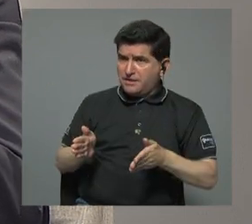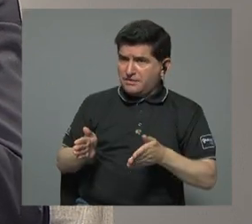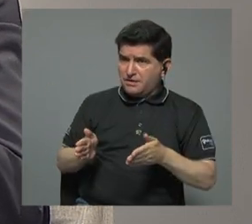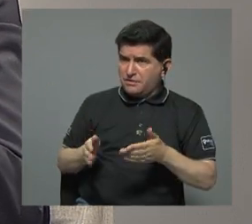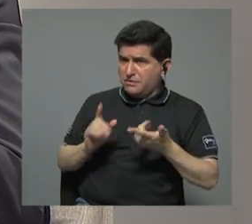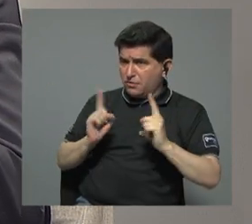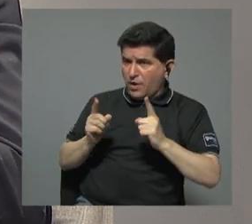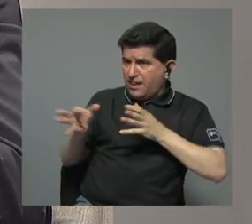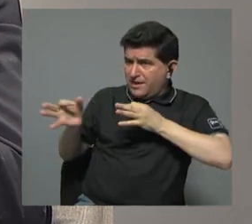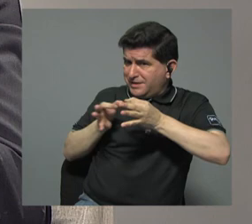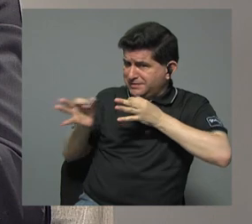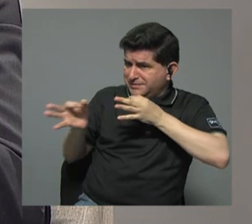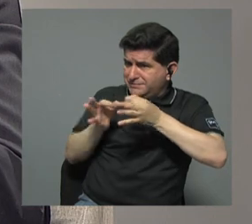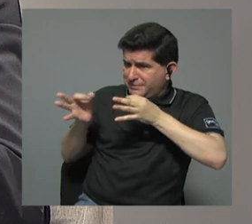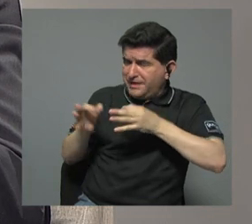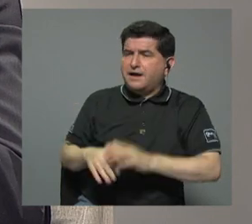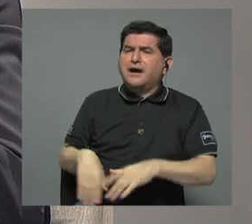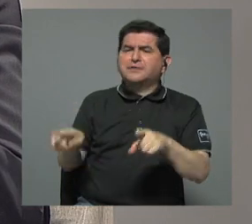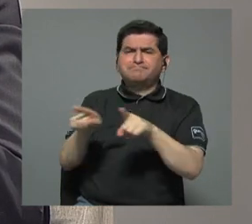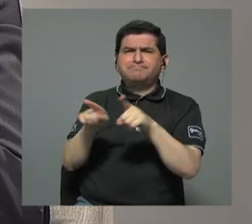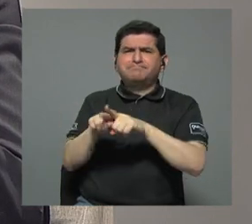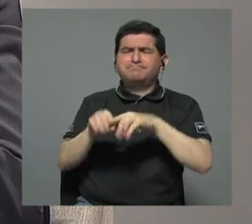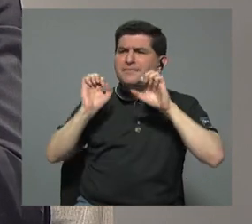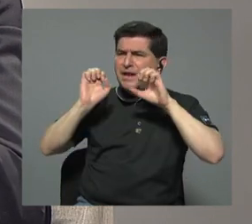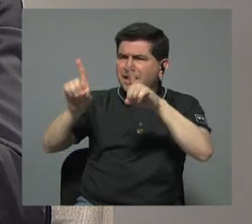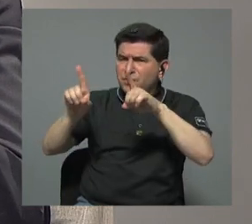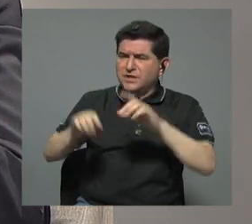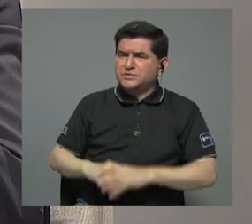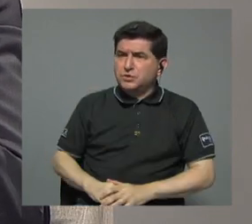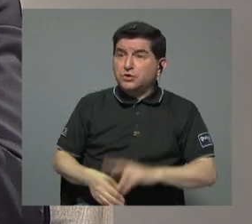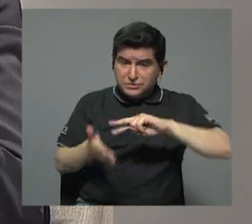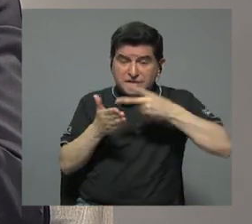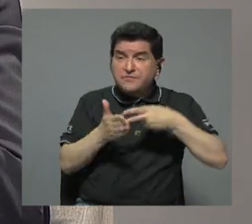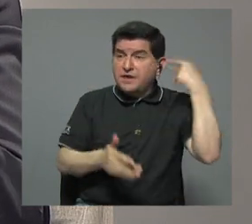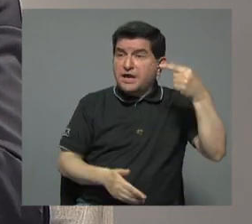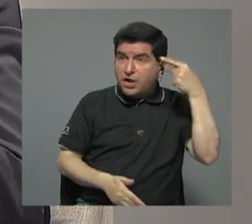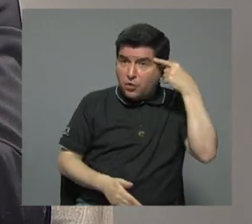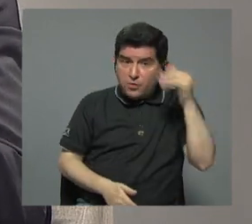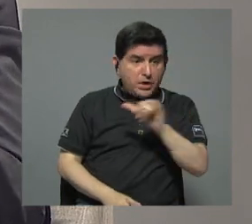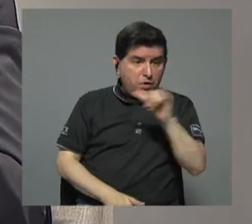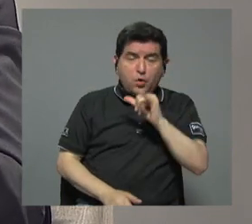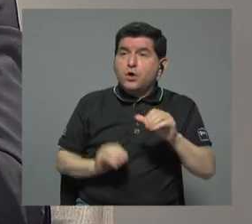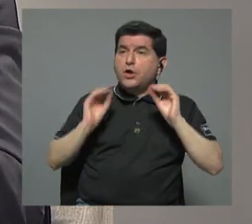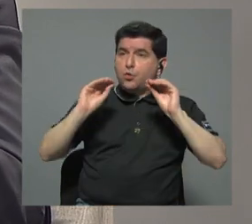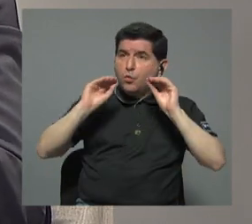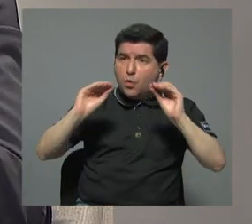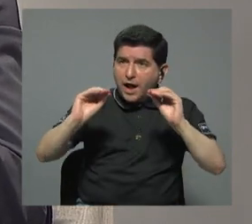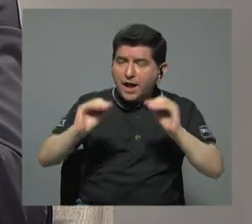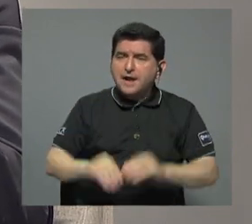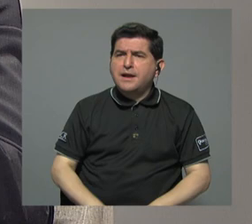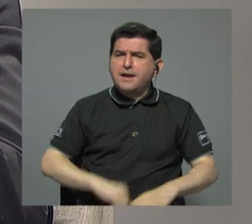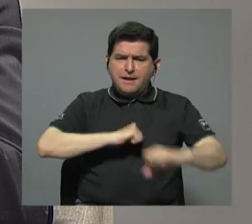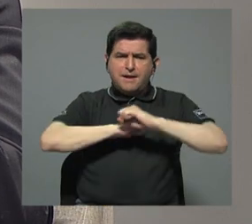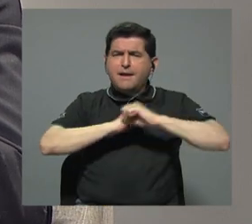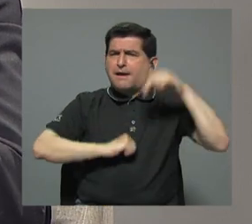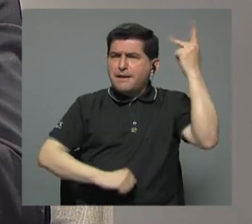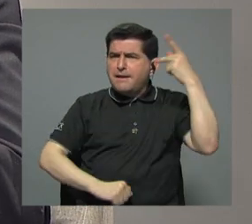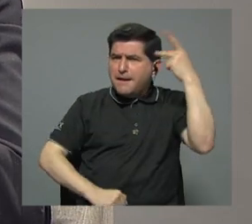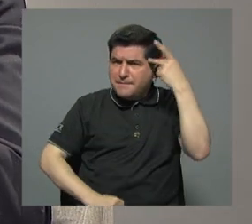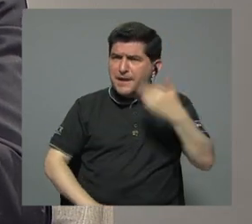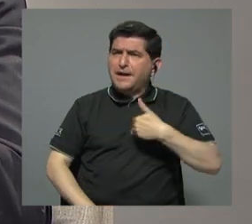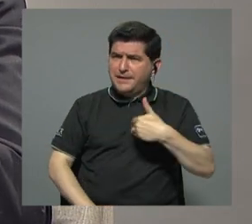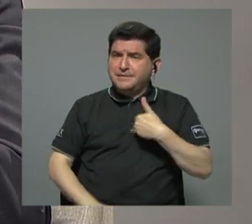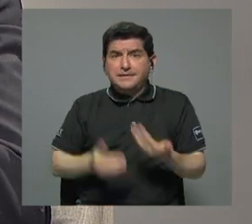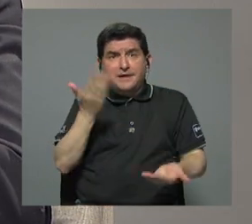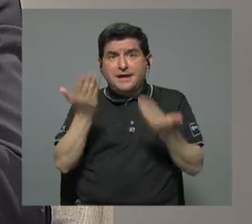explicar y en ese tanto también es educar gobernar es educar y entrar en una campaña política tiene mucho y